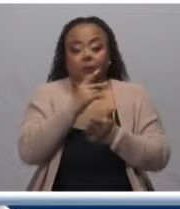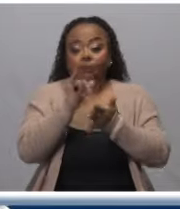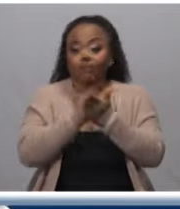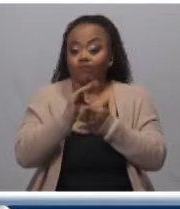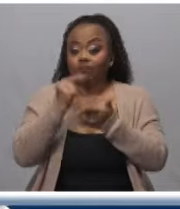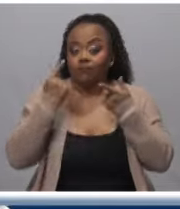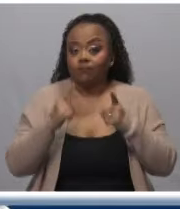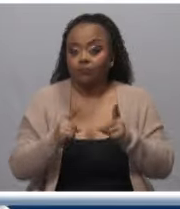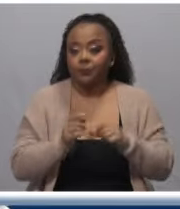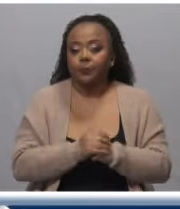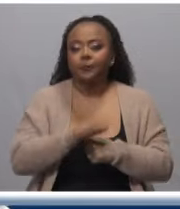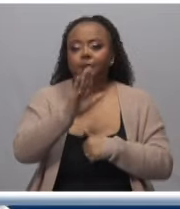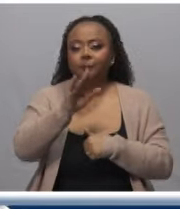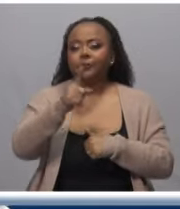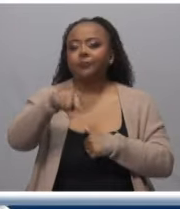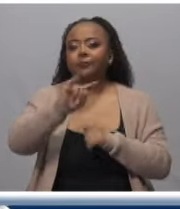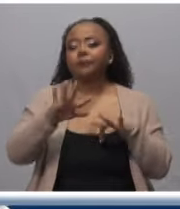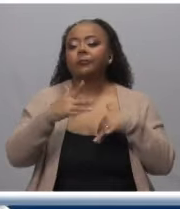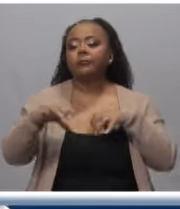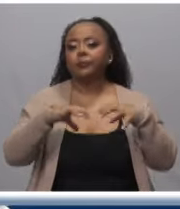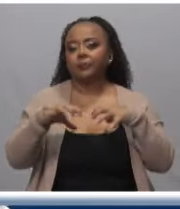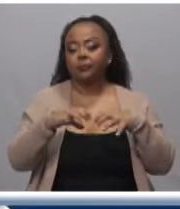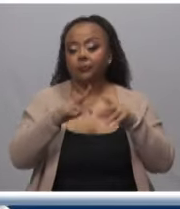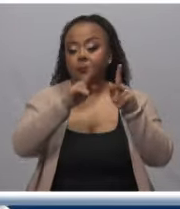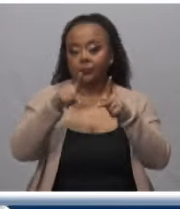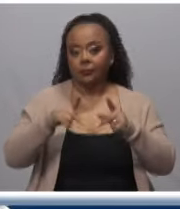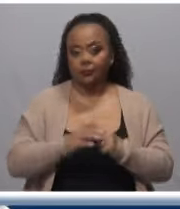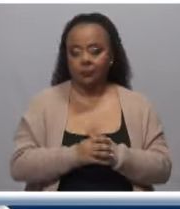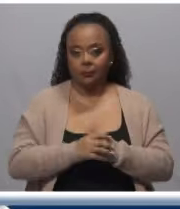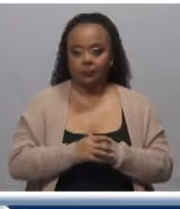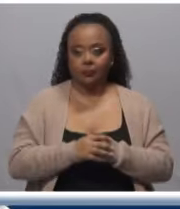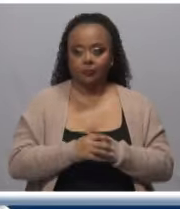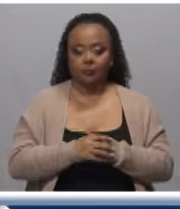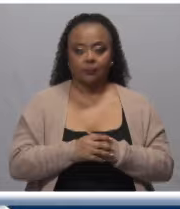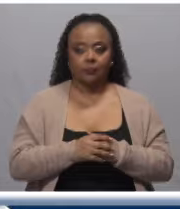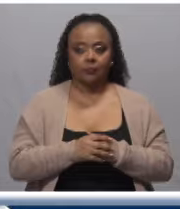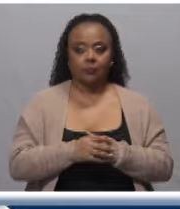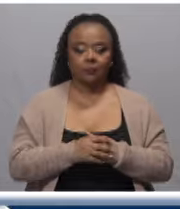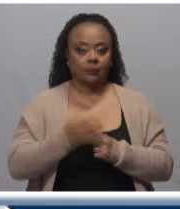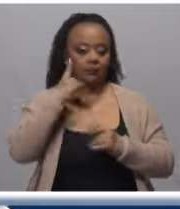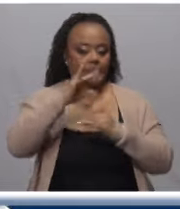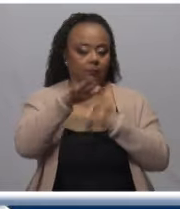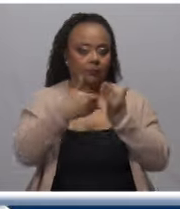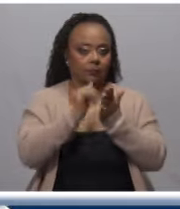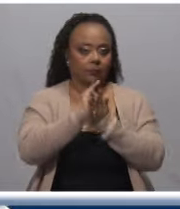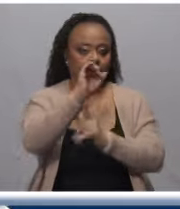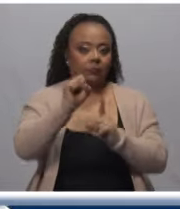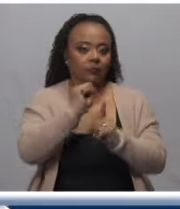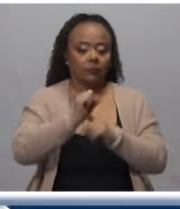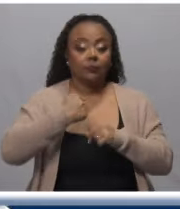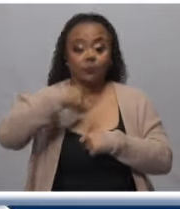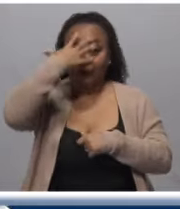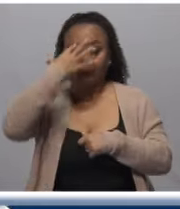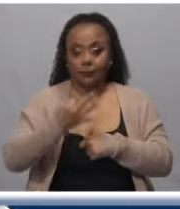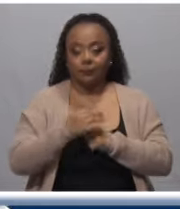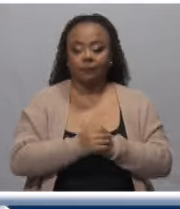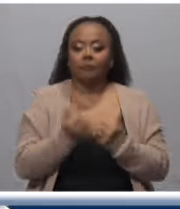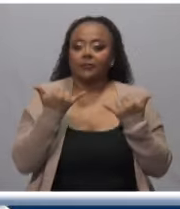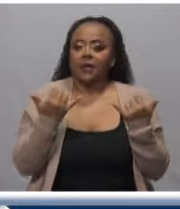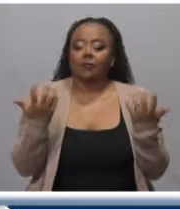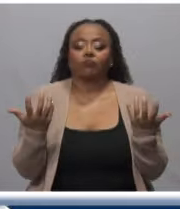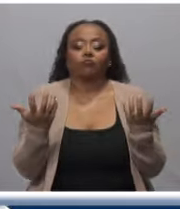no se da imagínense ustedes cómo va a reaccionar la afición eh dada todas estas circunstancias yo creo que ya la